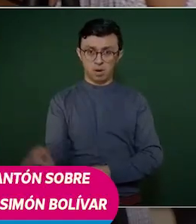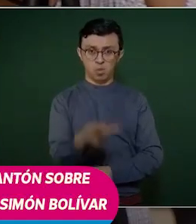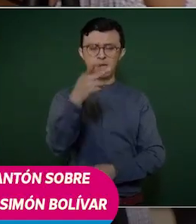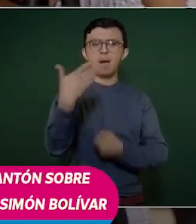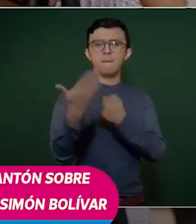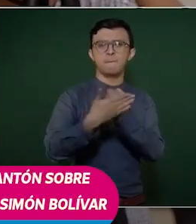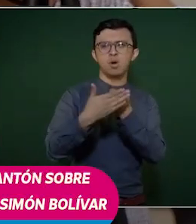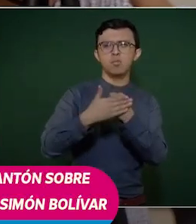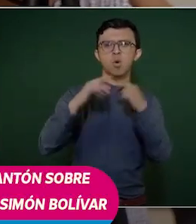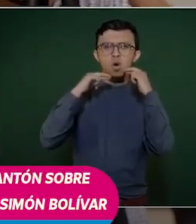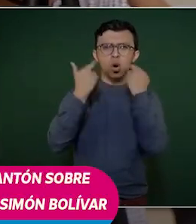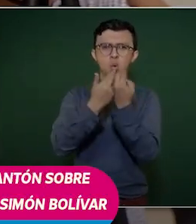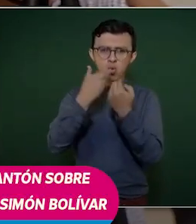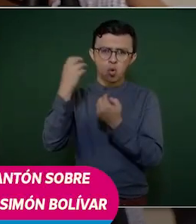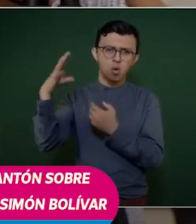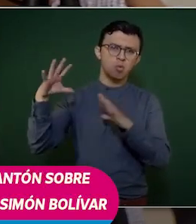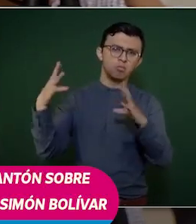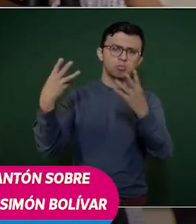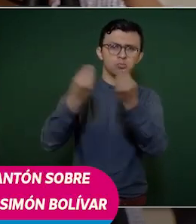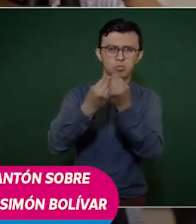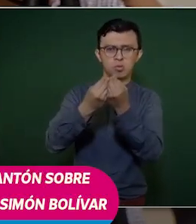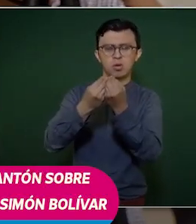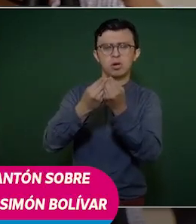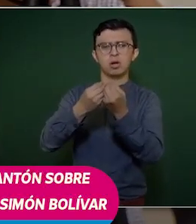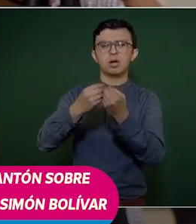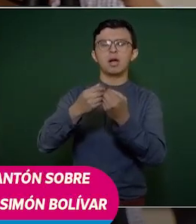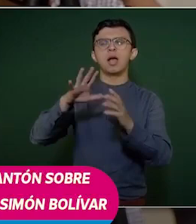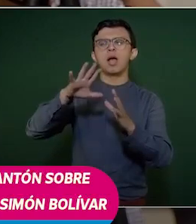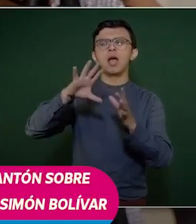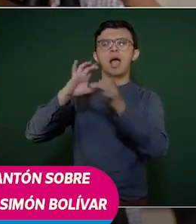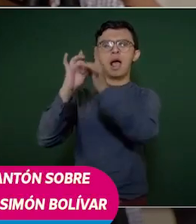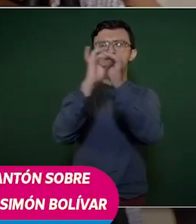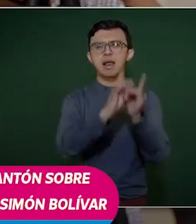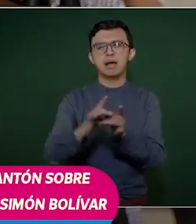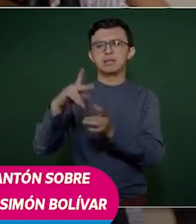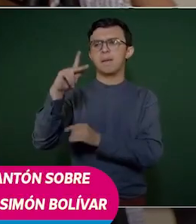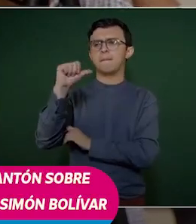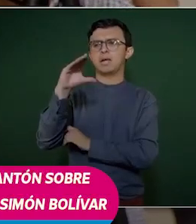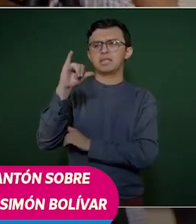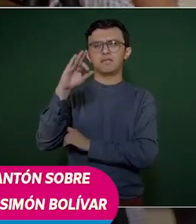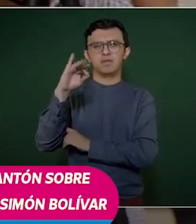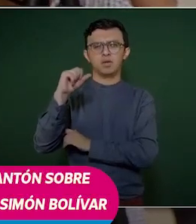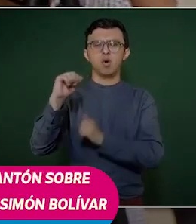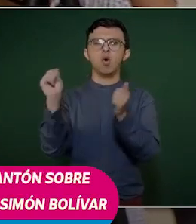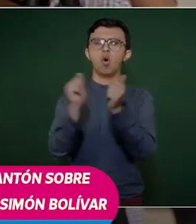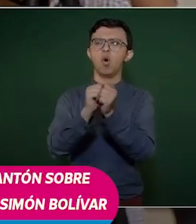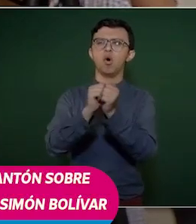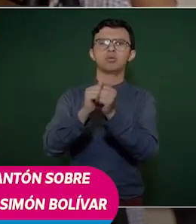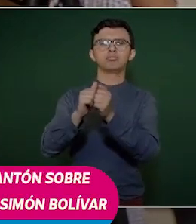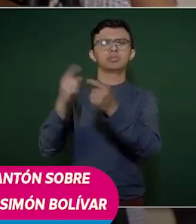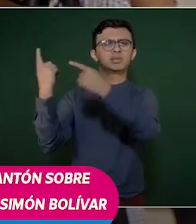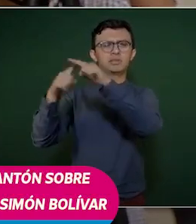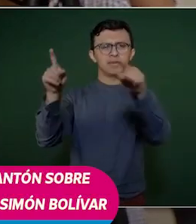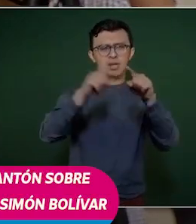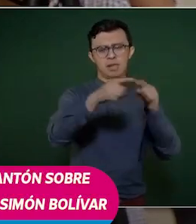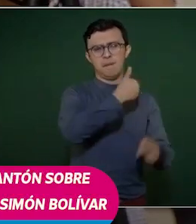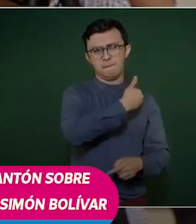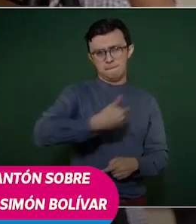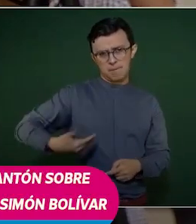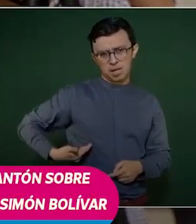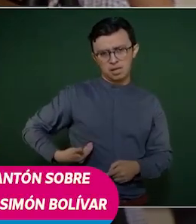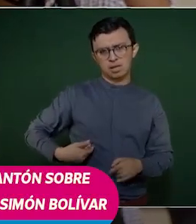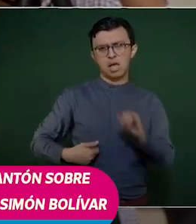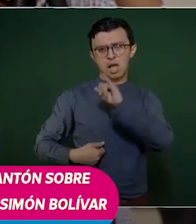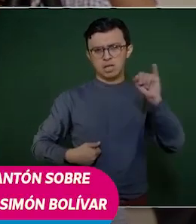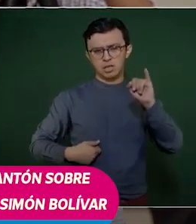la reunión de la Alianza del Pacífico que se va a llevar a cabo con todos los presidentes de corrientes de izquierda, sería una